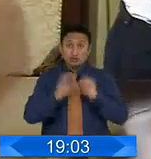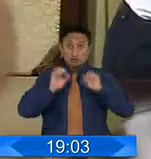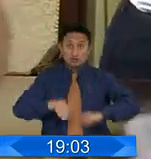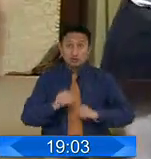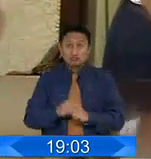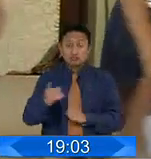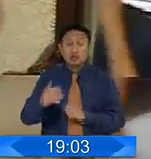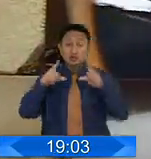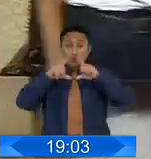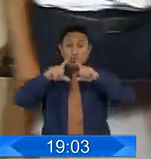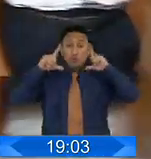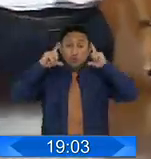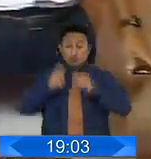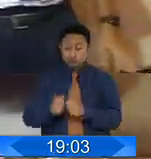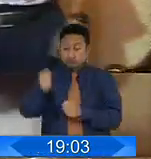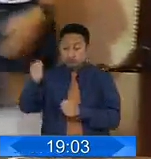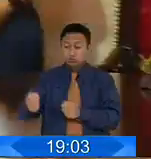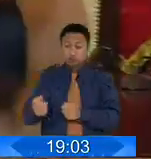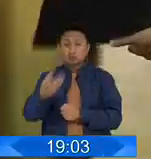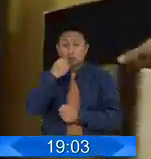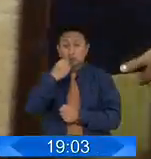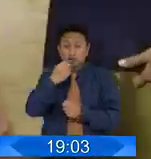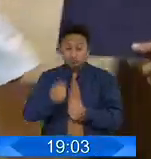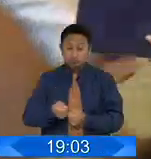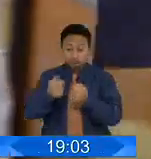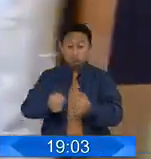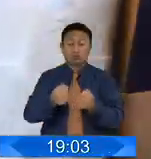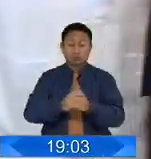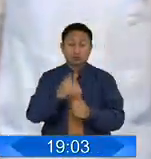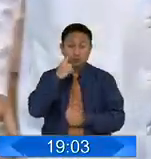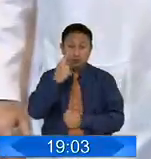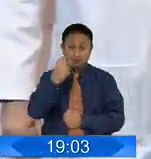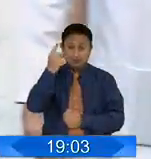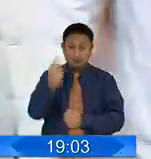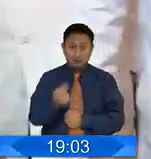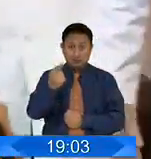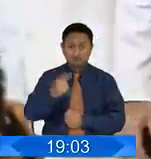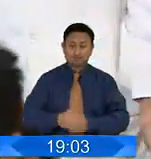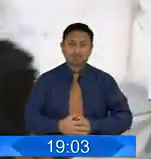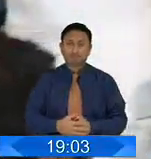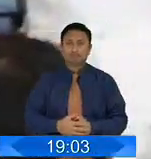entregar mascarillas, más kit de alimentos y pruebas rápidas. Informó Carlos Julio Gurum.